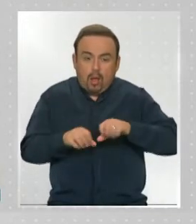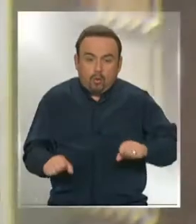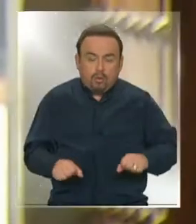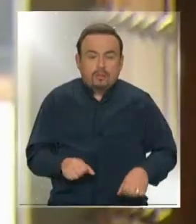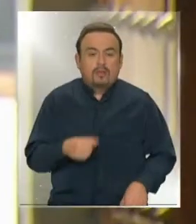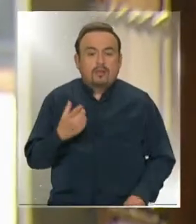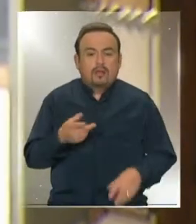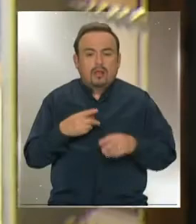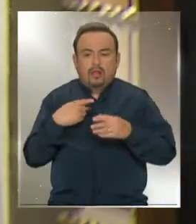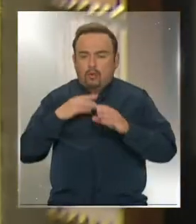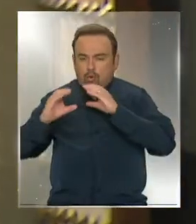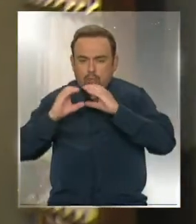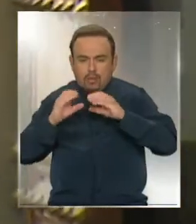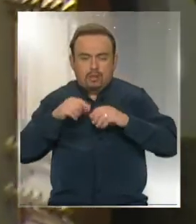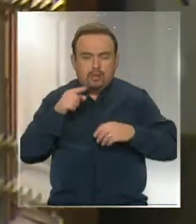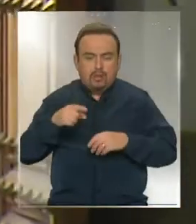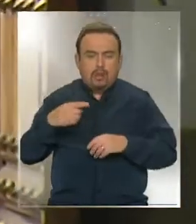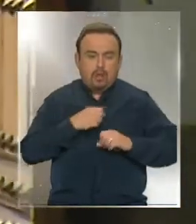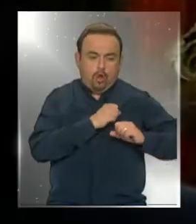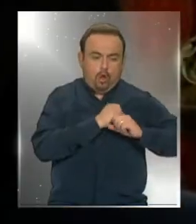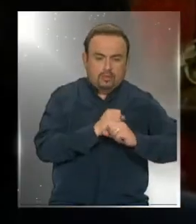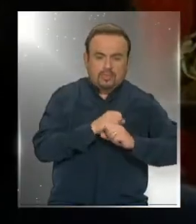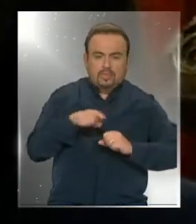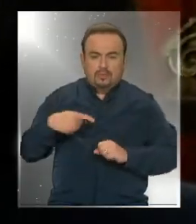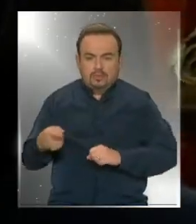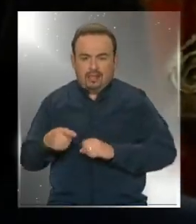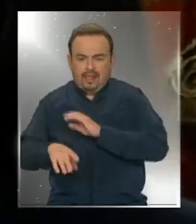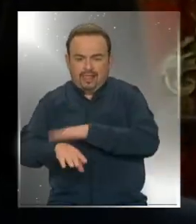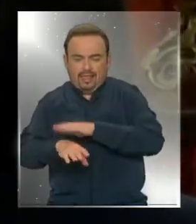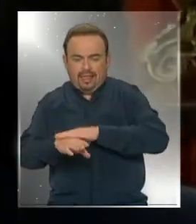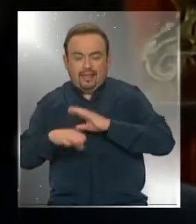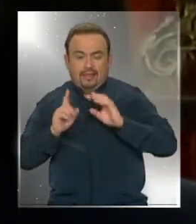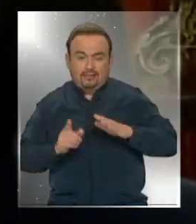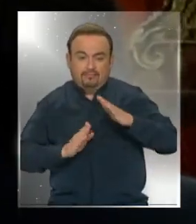tender puentes entre oficialismo y oposición, la tarea pendiente para La Moneda.